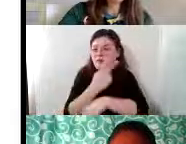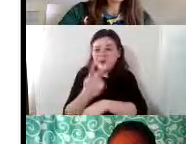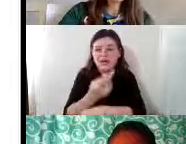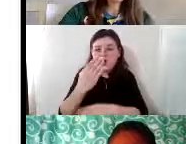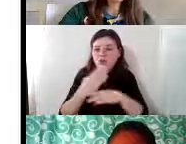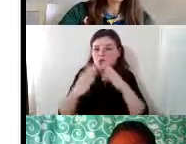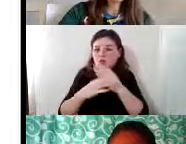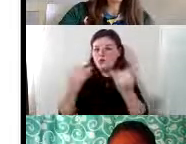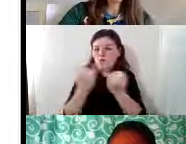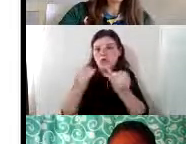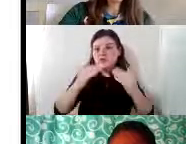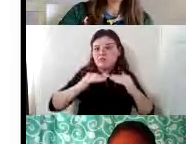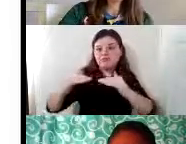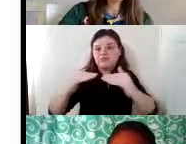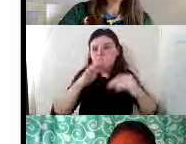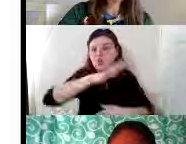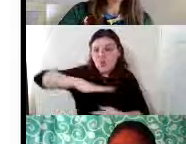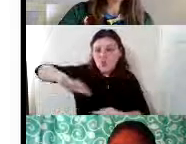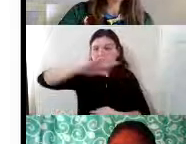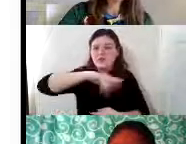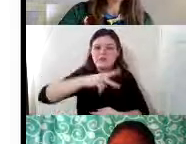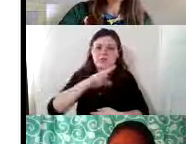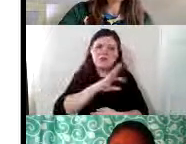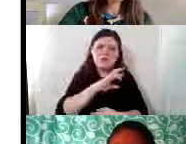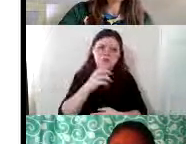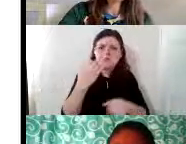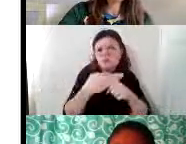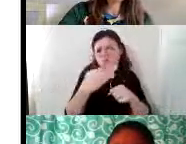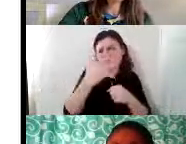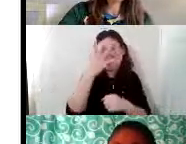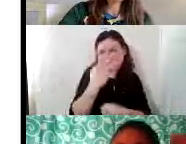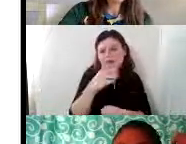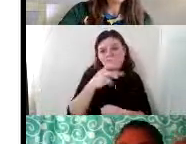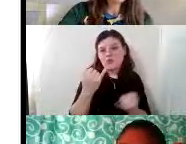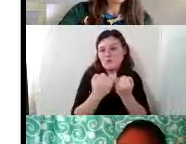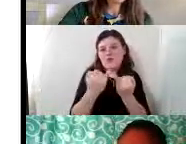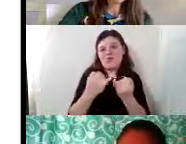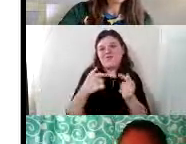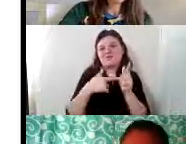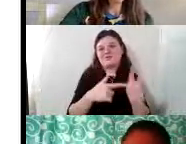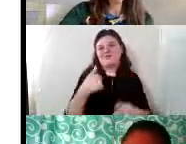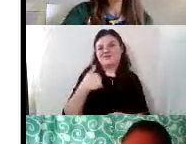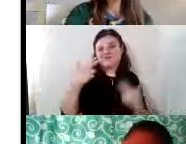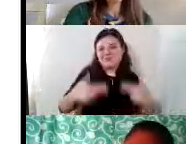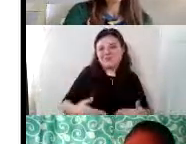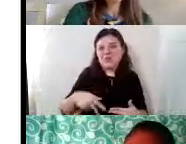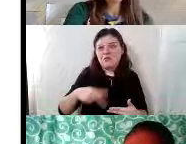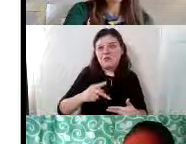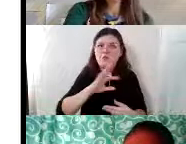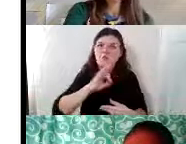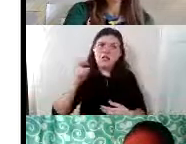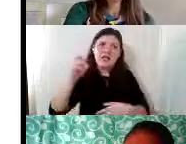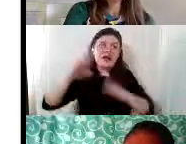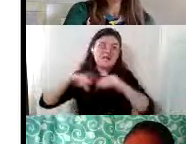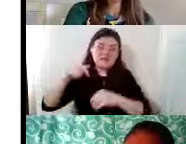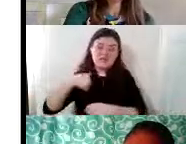humano y que eres humano y puede que a veces estés triste, pero sigues siendo humano y que eres humano y puede que a veces no te salgan las cosas bien,